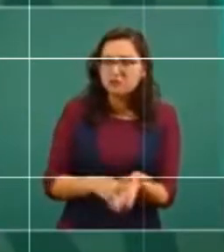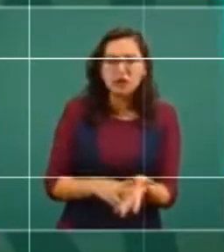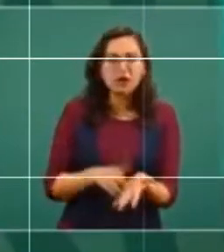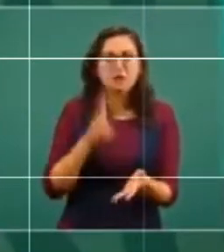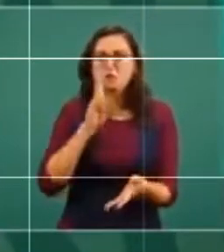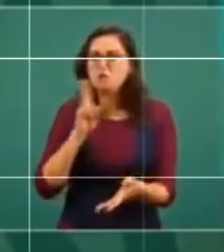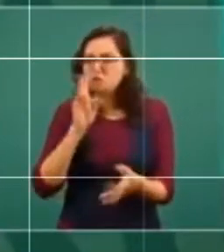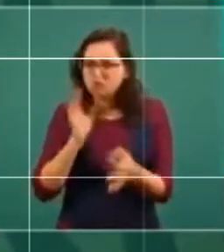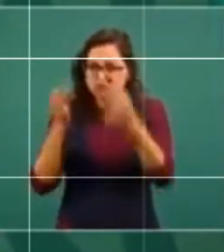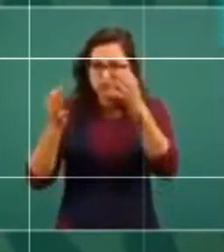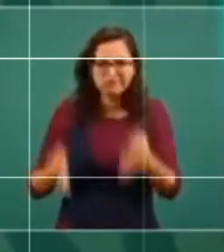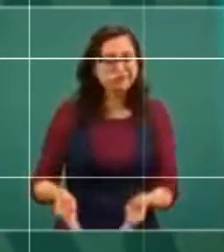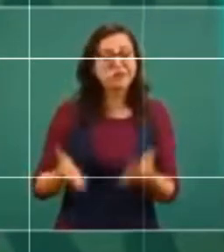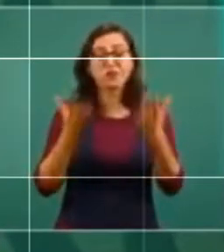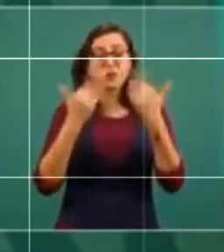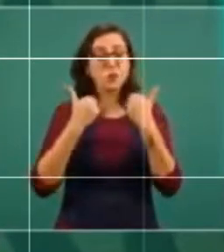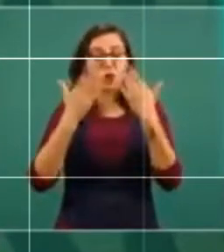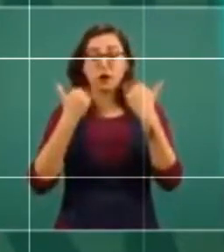probatorio